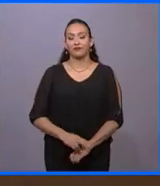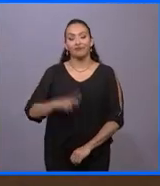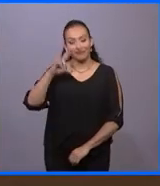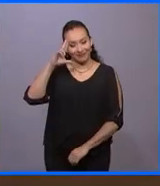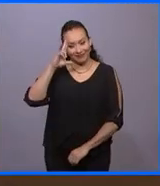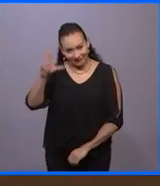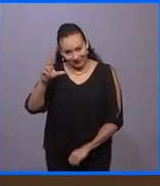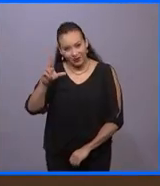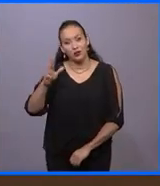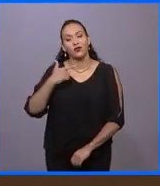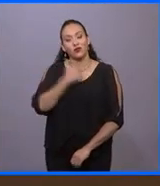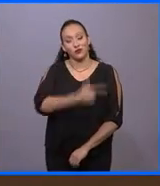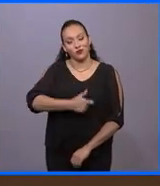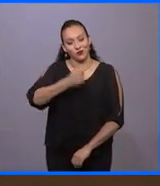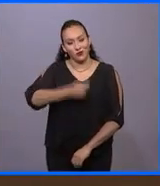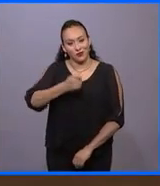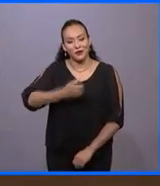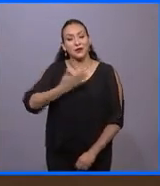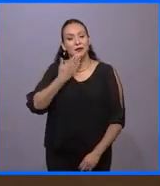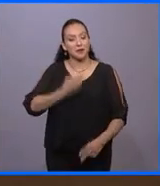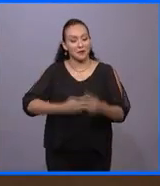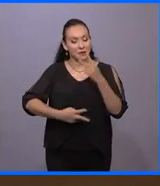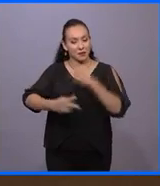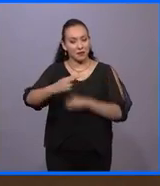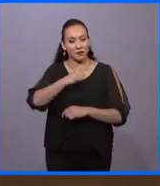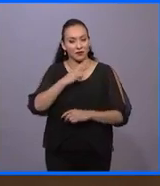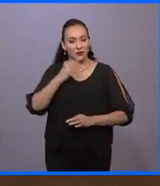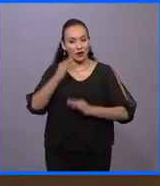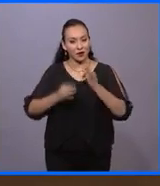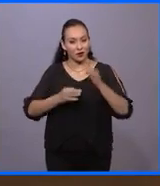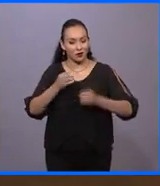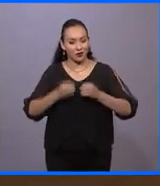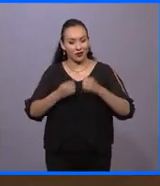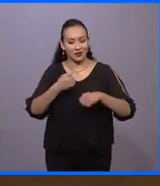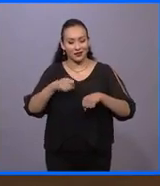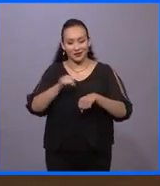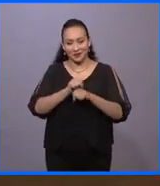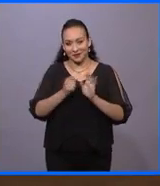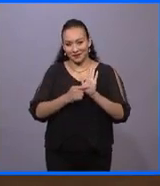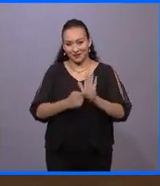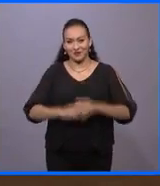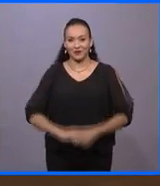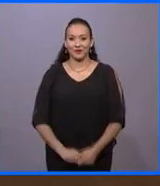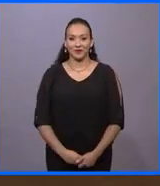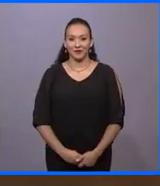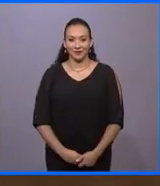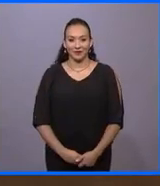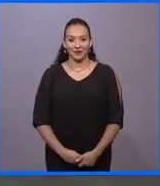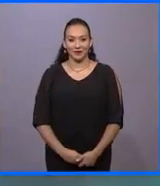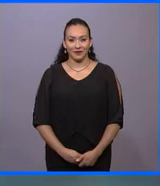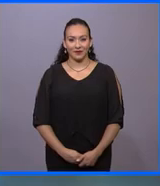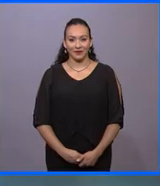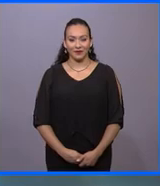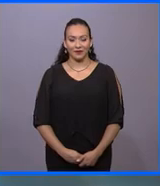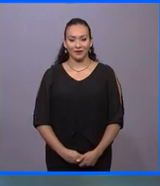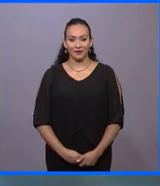Hola, ¿qué tal? ¿Cómo le va? Qué gusto saludarle. Bienvenido a Semanario Judicial.